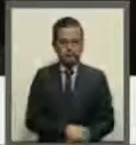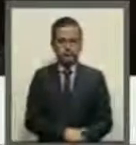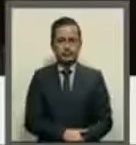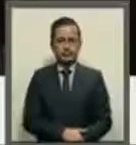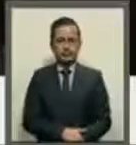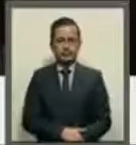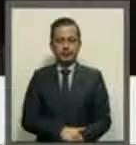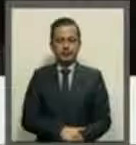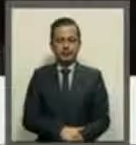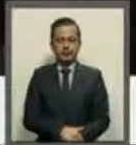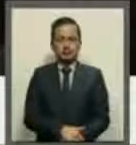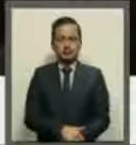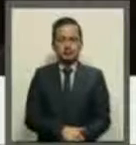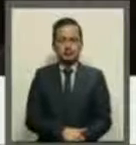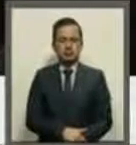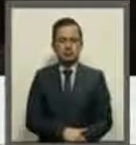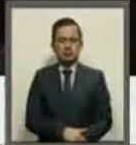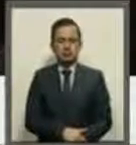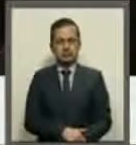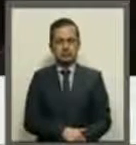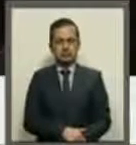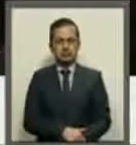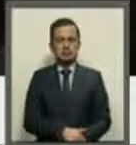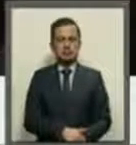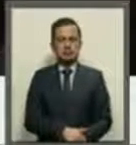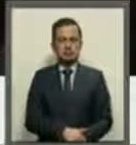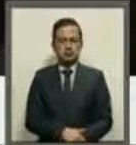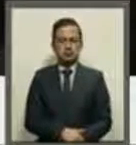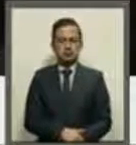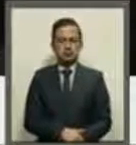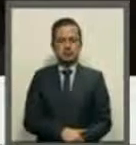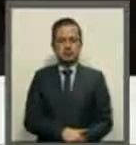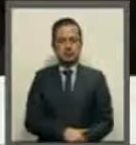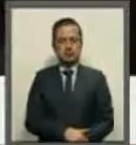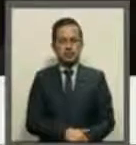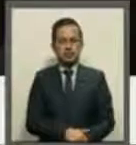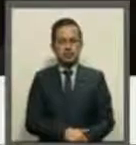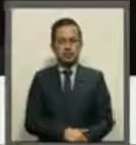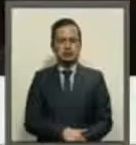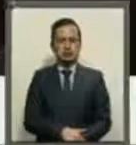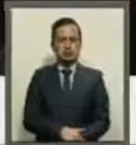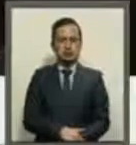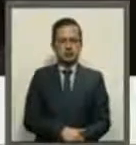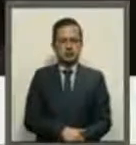Iñi la leñi que zagona y mona lena, maica la jeja mexicana.